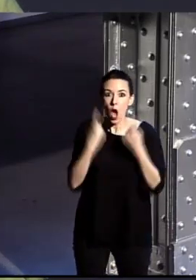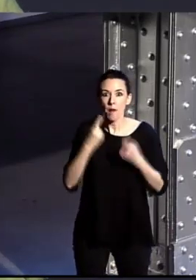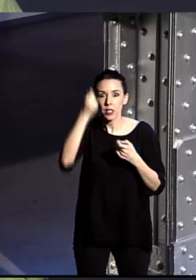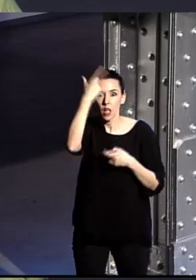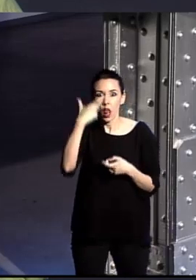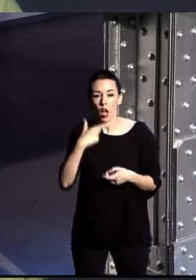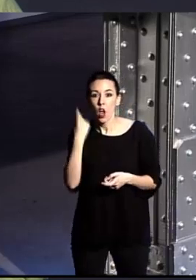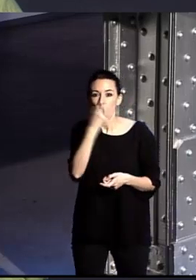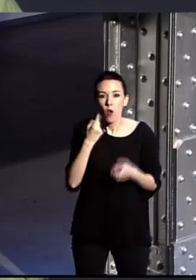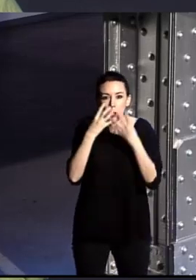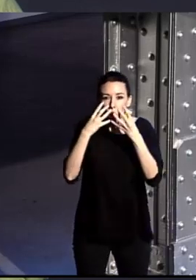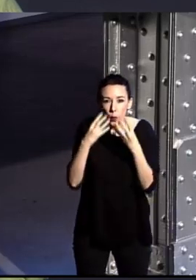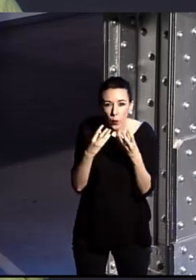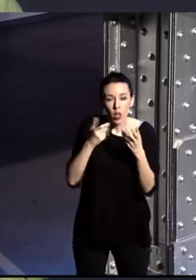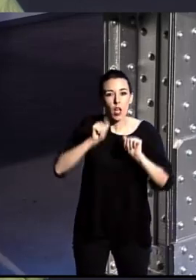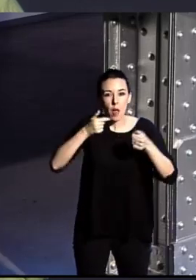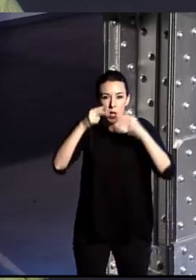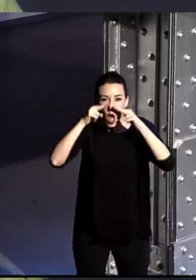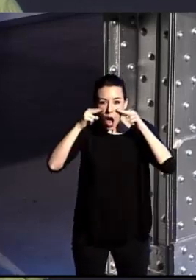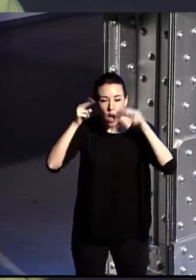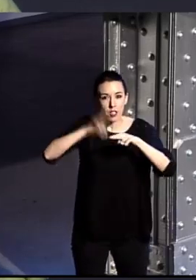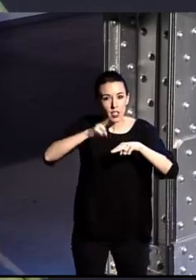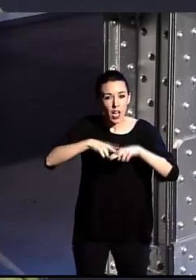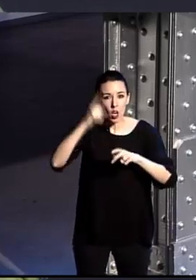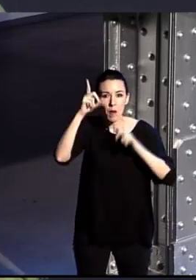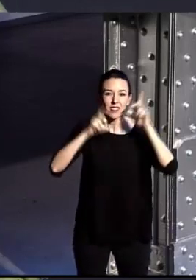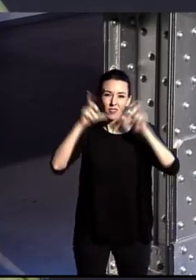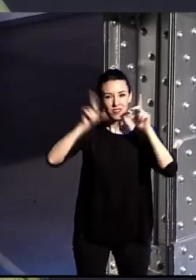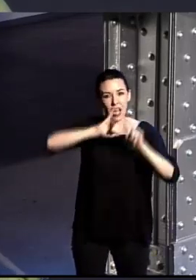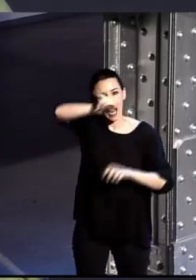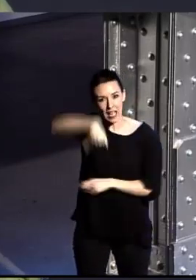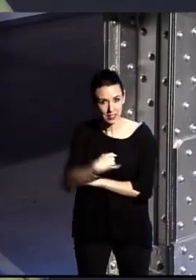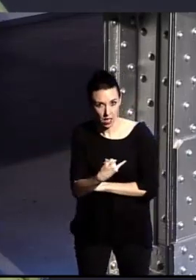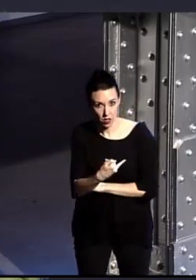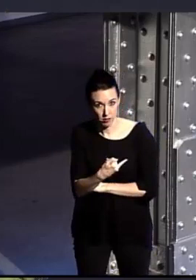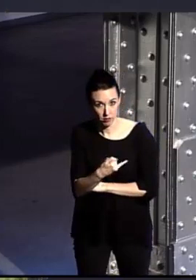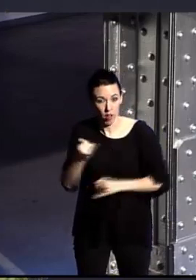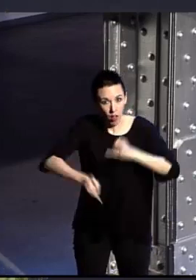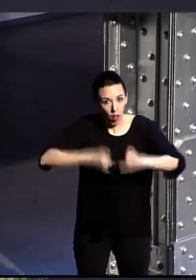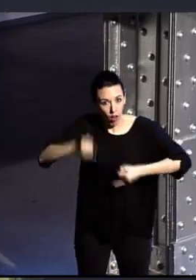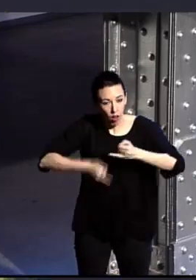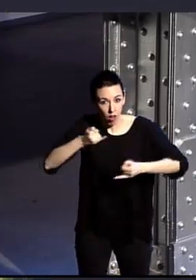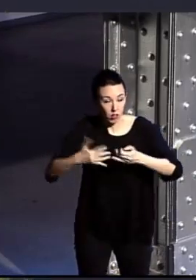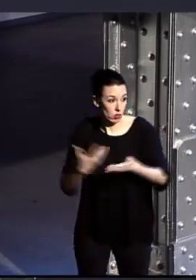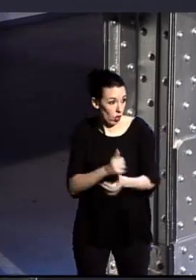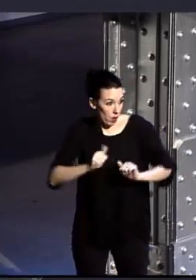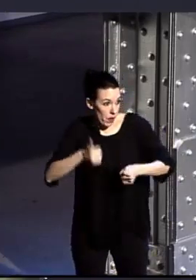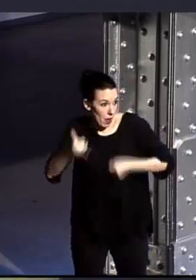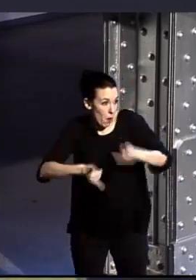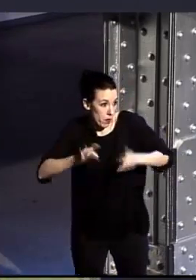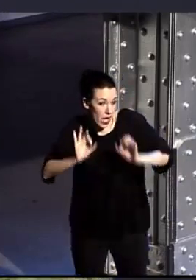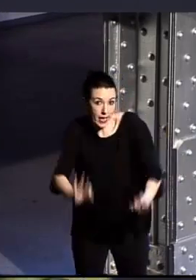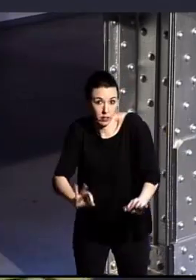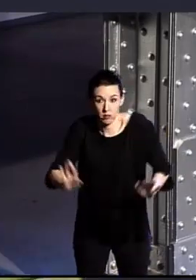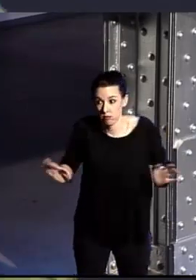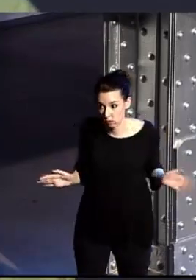con labios más o menos demacrados, un comienzo de ojeras oscuras y una expresión cansada. La que se nos pone a todos cuando empezamos a montar en bici.